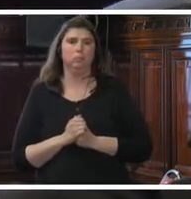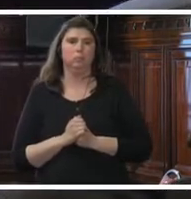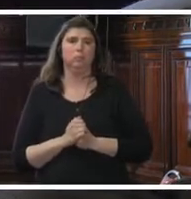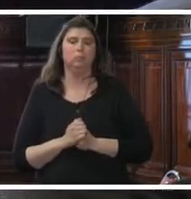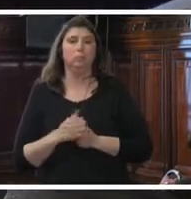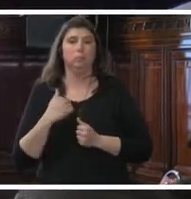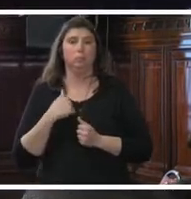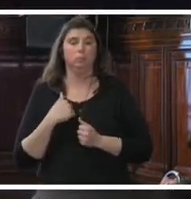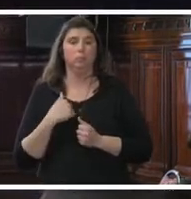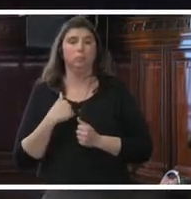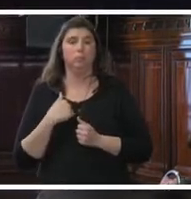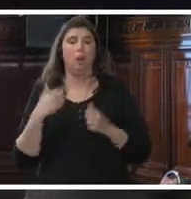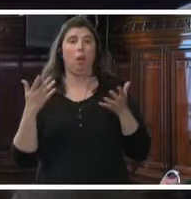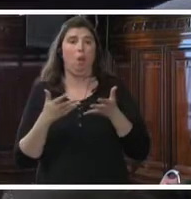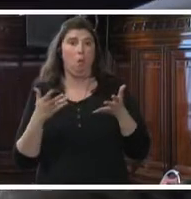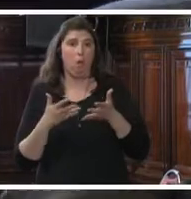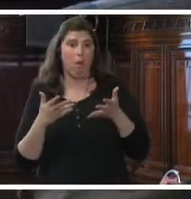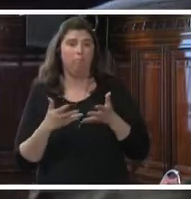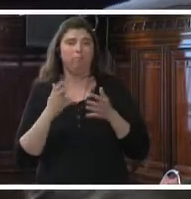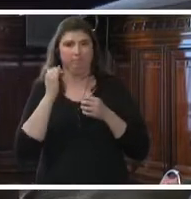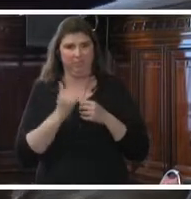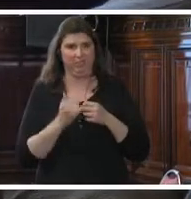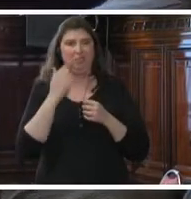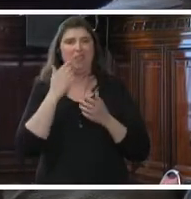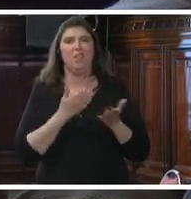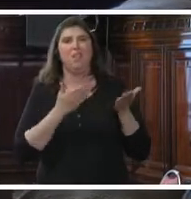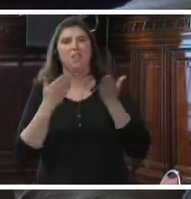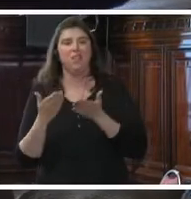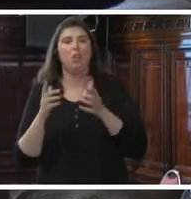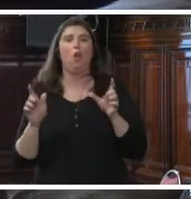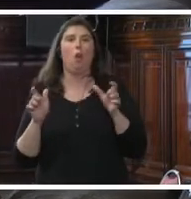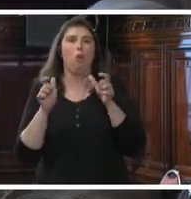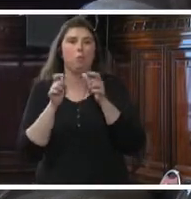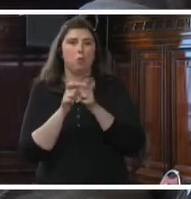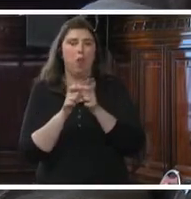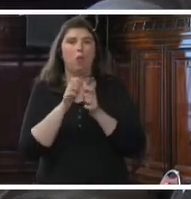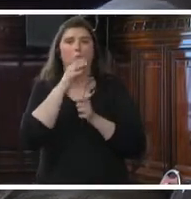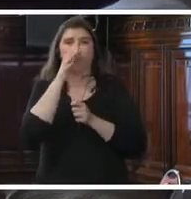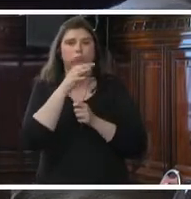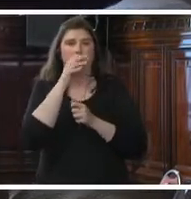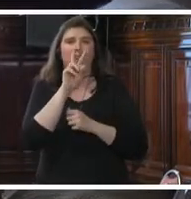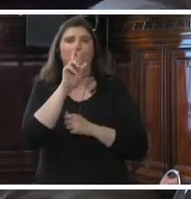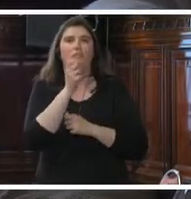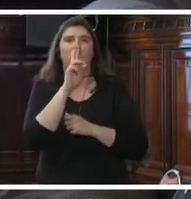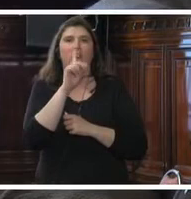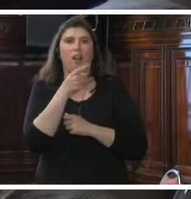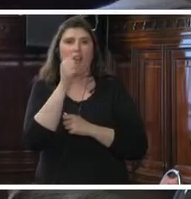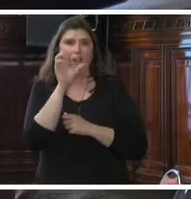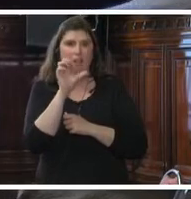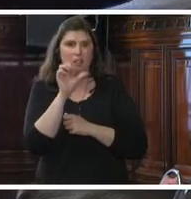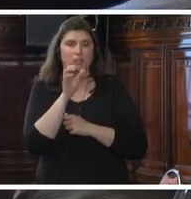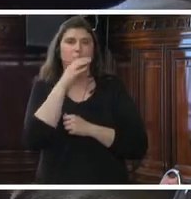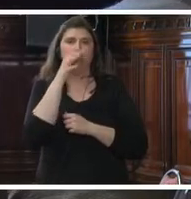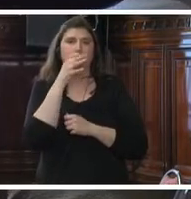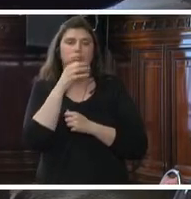I now invite Commissioner Vargas, the Rapporteur for Migrants, and of course